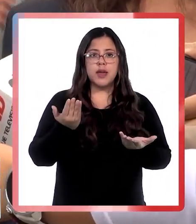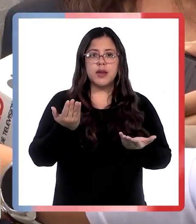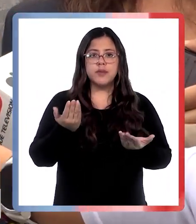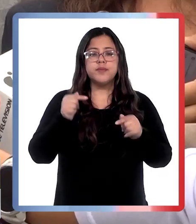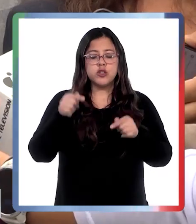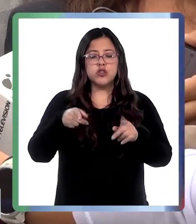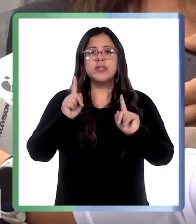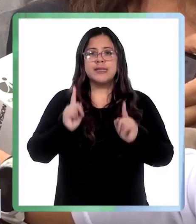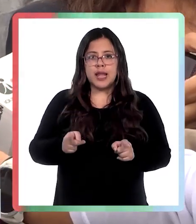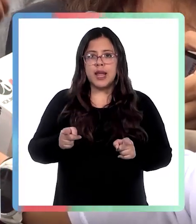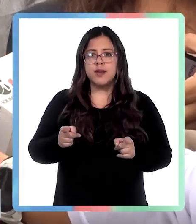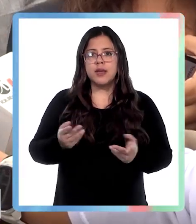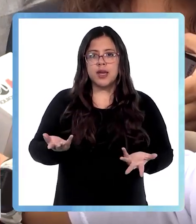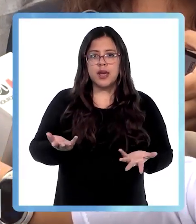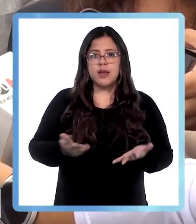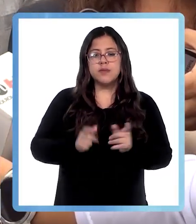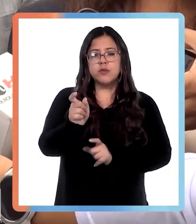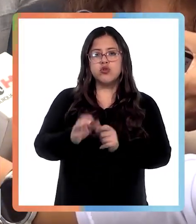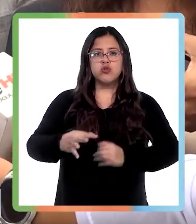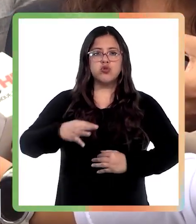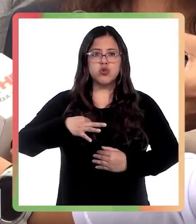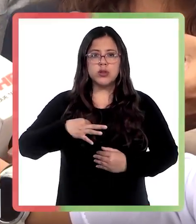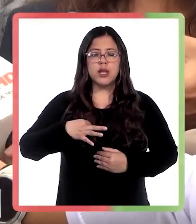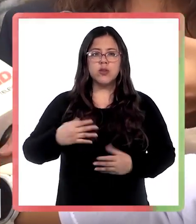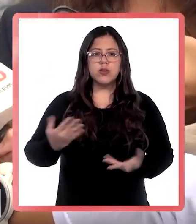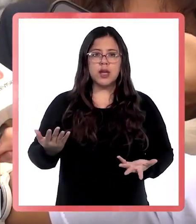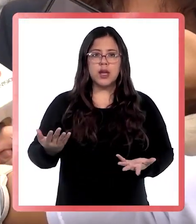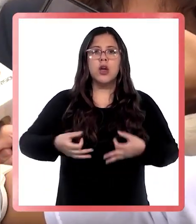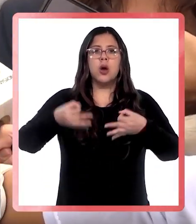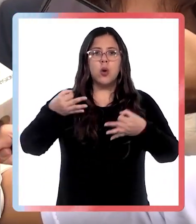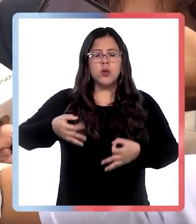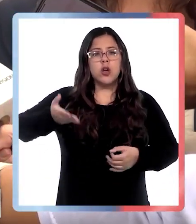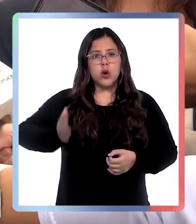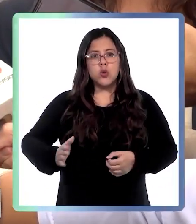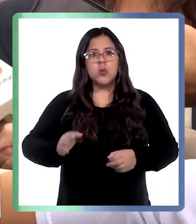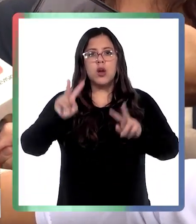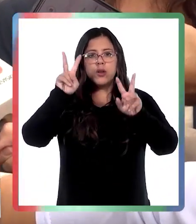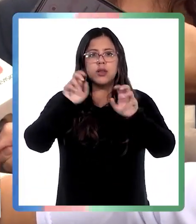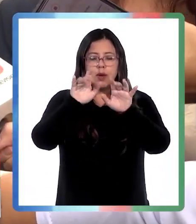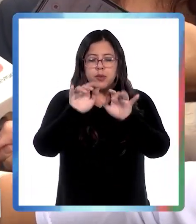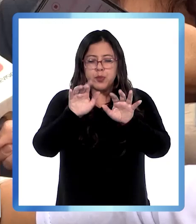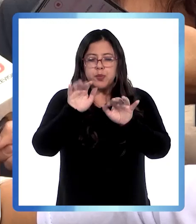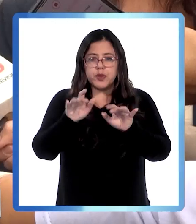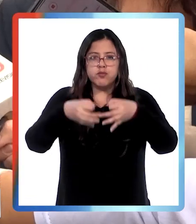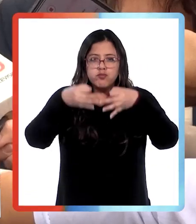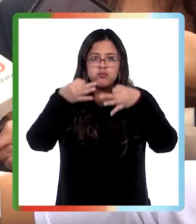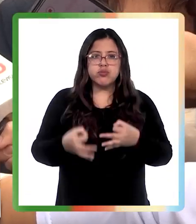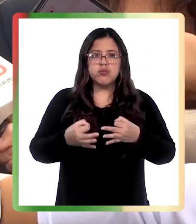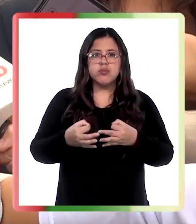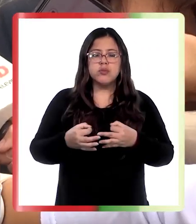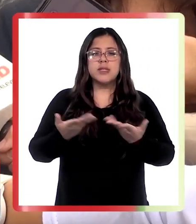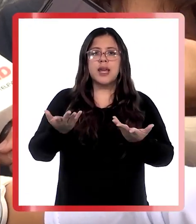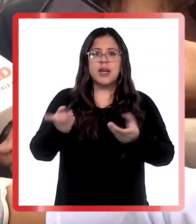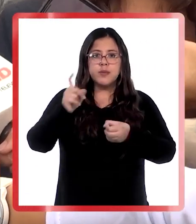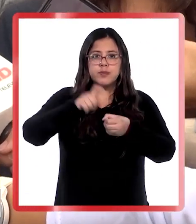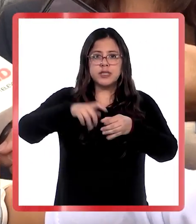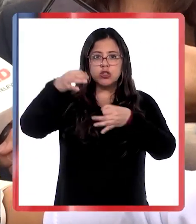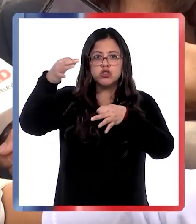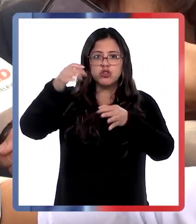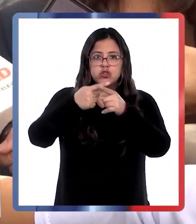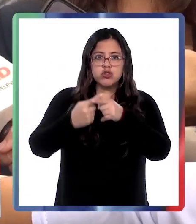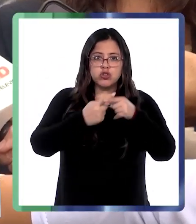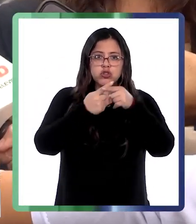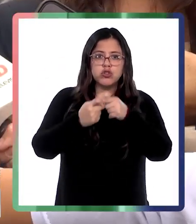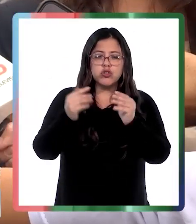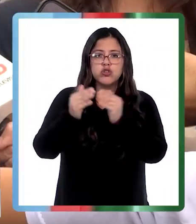beneficio sino que siempre es un deber de toda ciudadano cierto mantener actual el registro social de hogares sobre todo eh